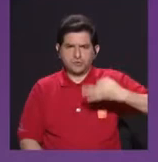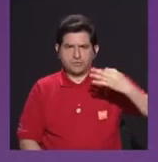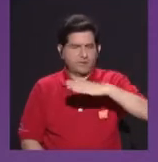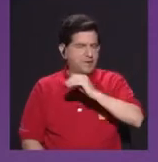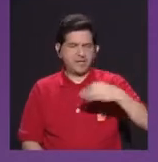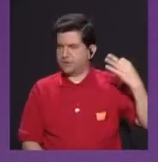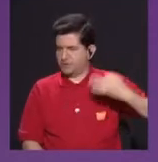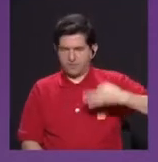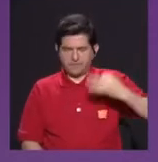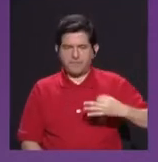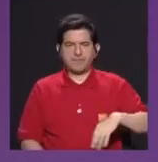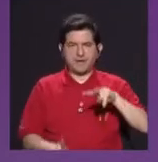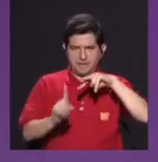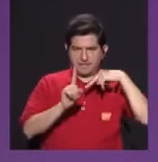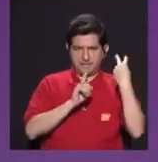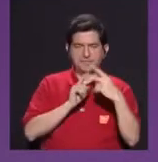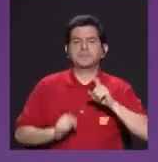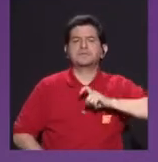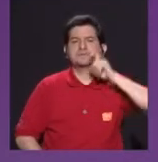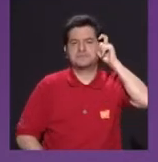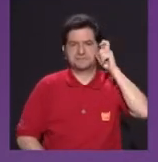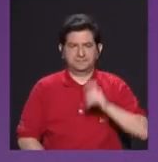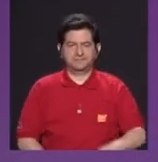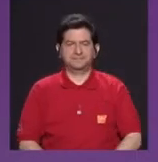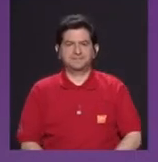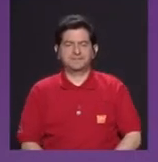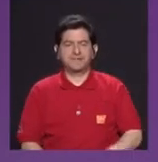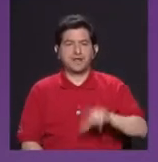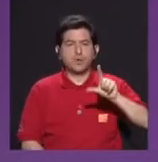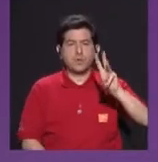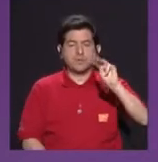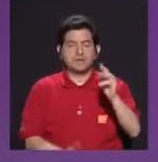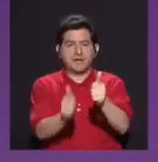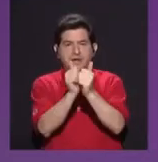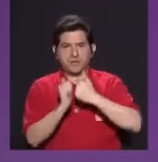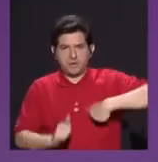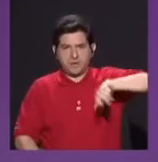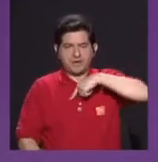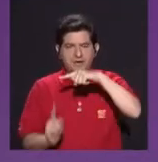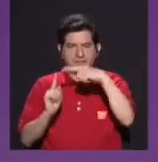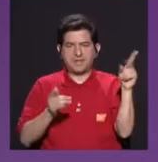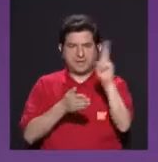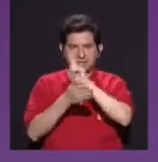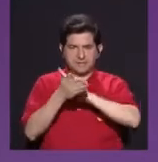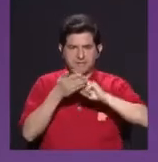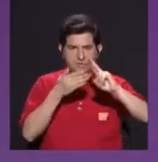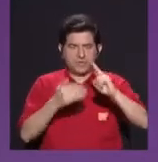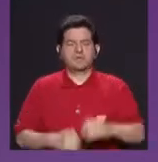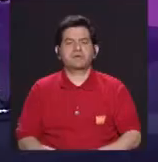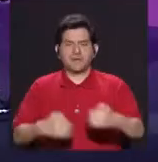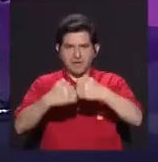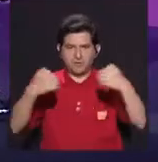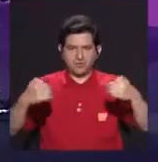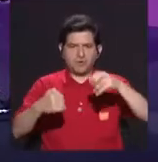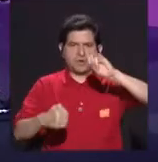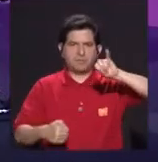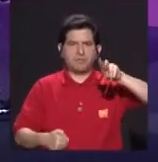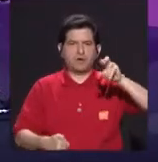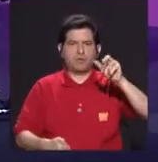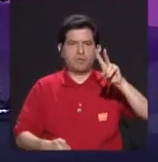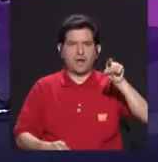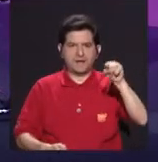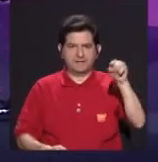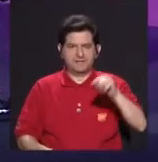e informal con perspectiva de género don luís manuel nos acompaña desde la universidad autónoma de juárez y